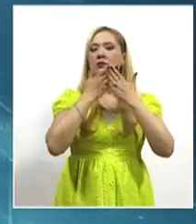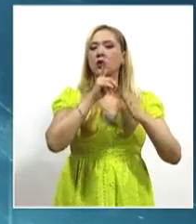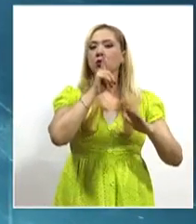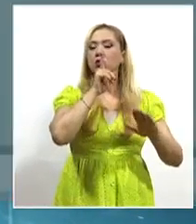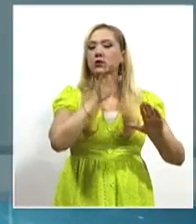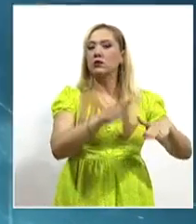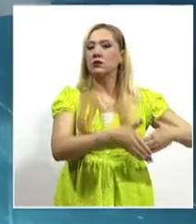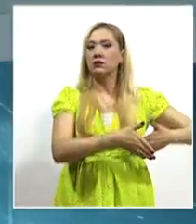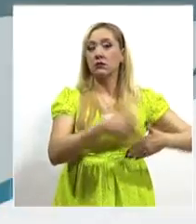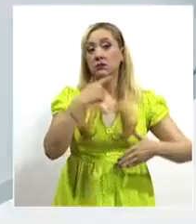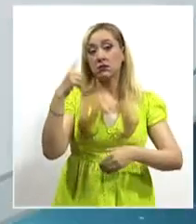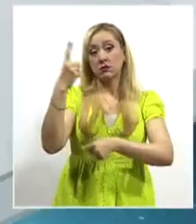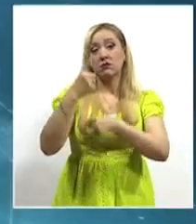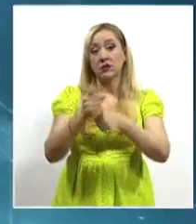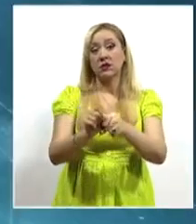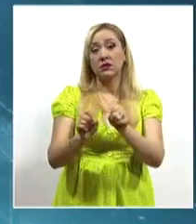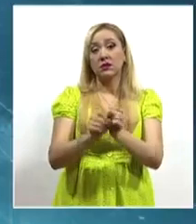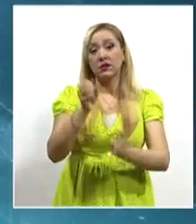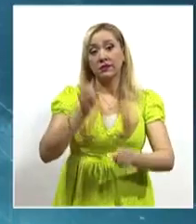primera sala.